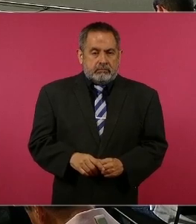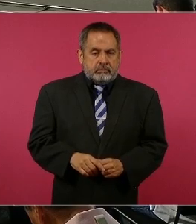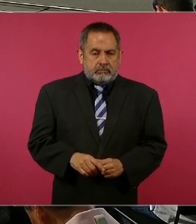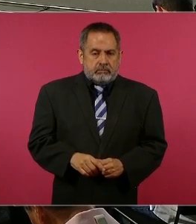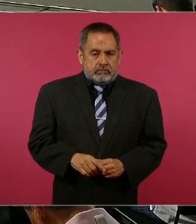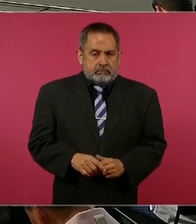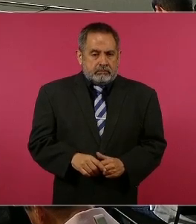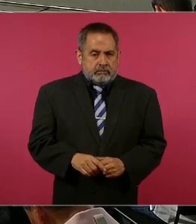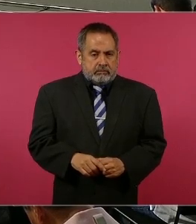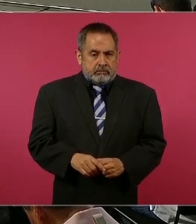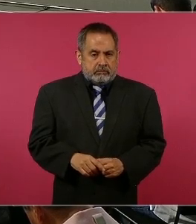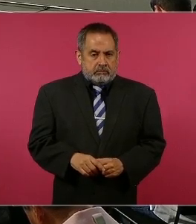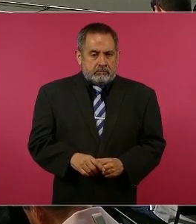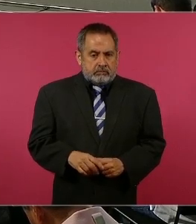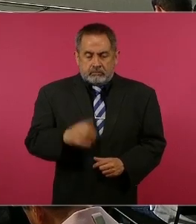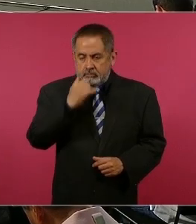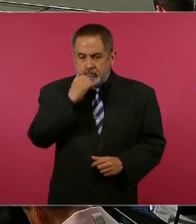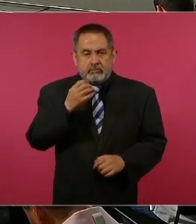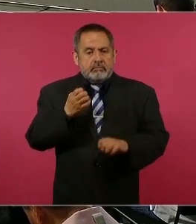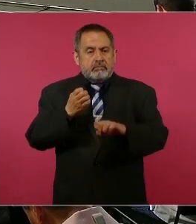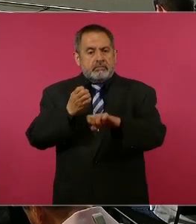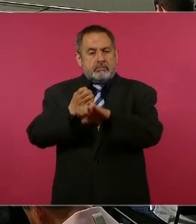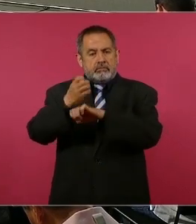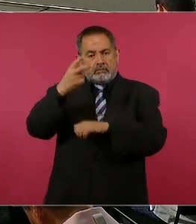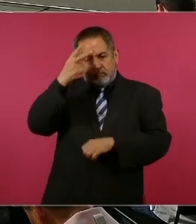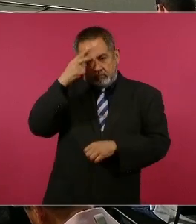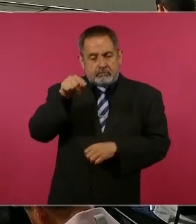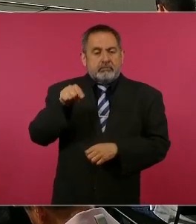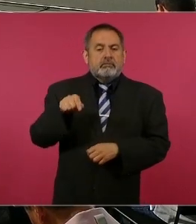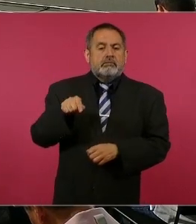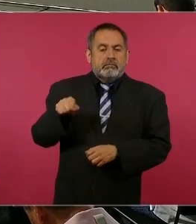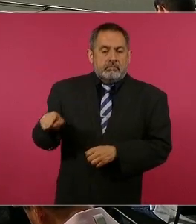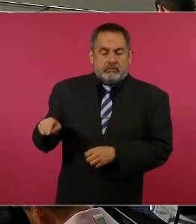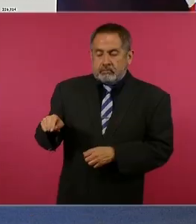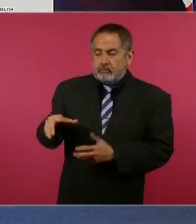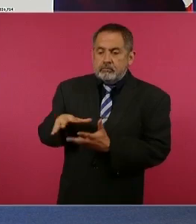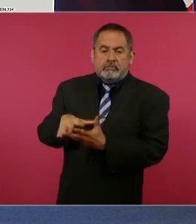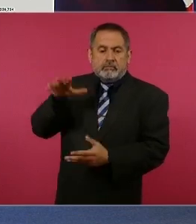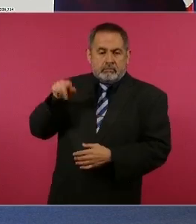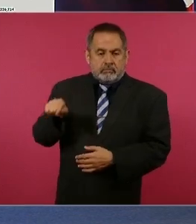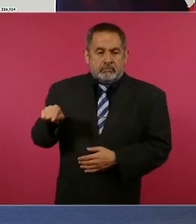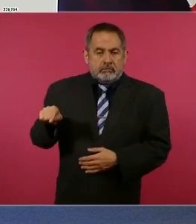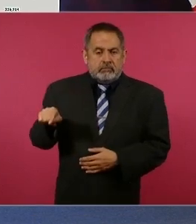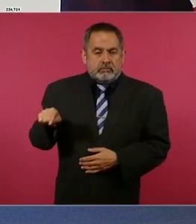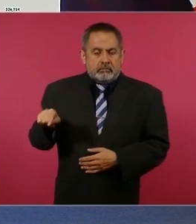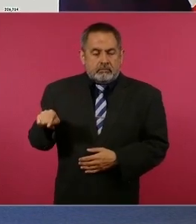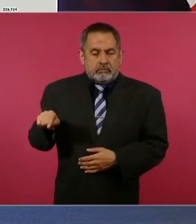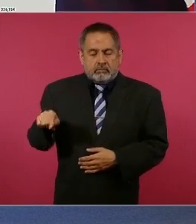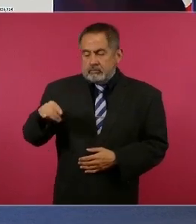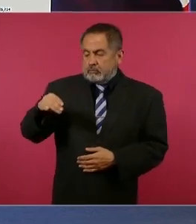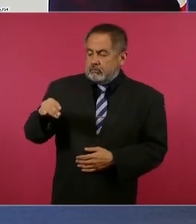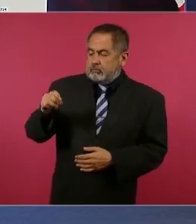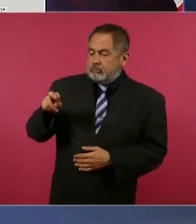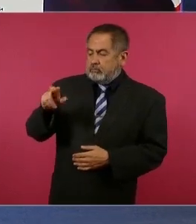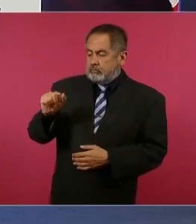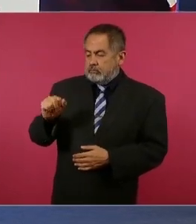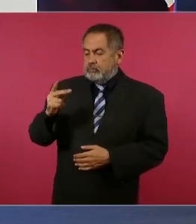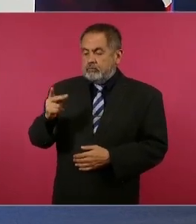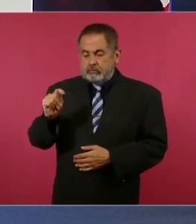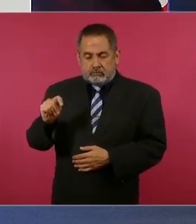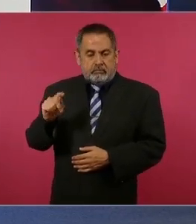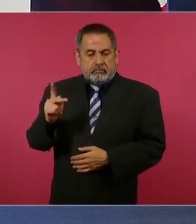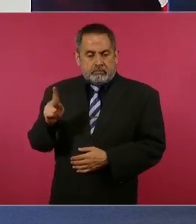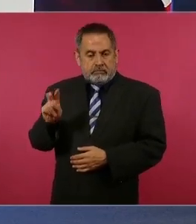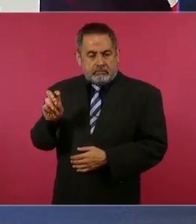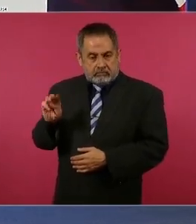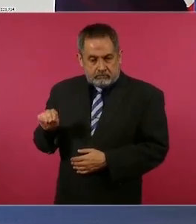Perdón. Estado de México, tenemos aquí mayoría por Morena, PT, Verde